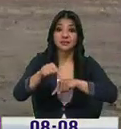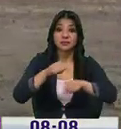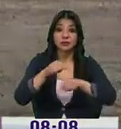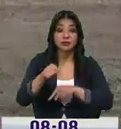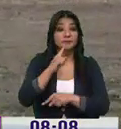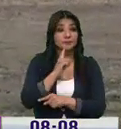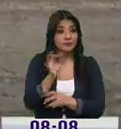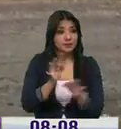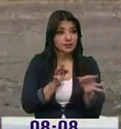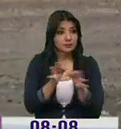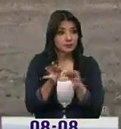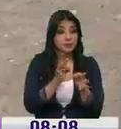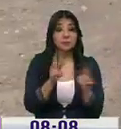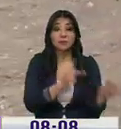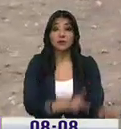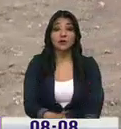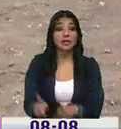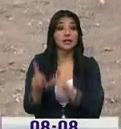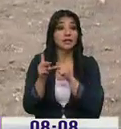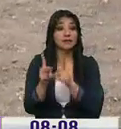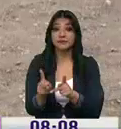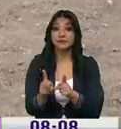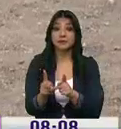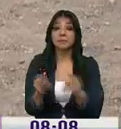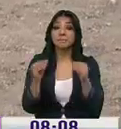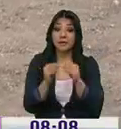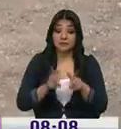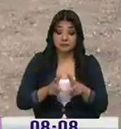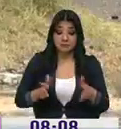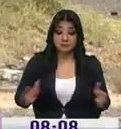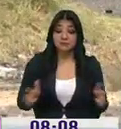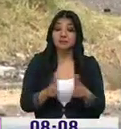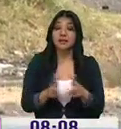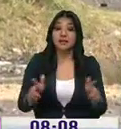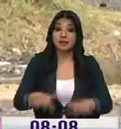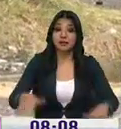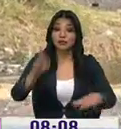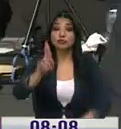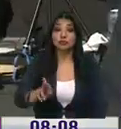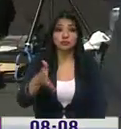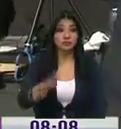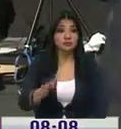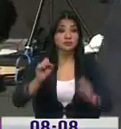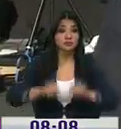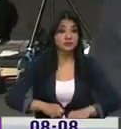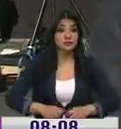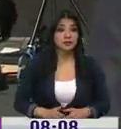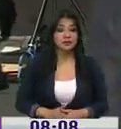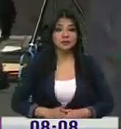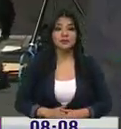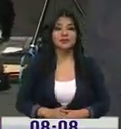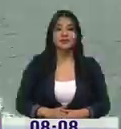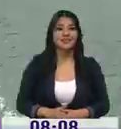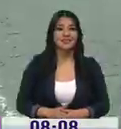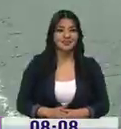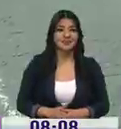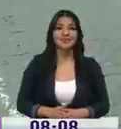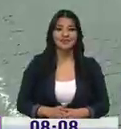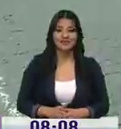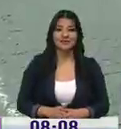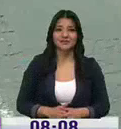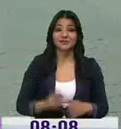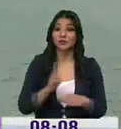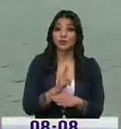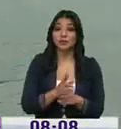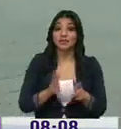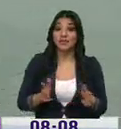que no se tiene planificado implementar más parqueaderos de borde de los que existen, argumentando que esperan no sean utilizados